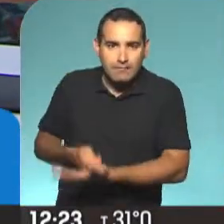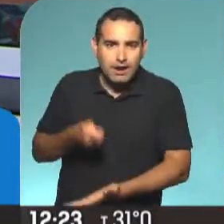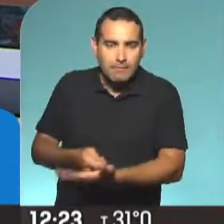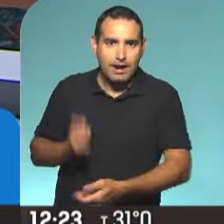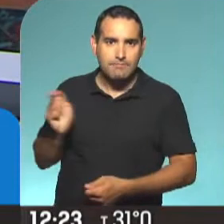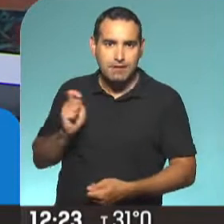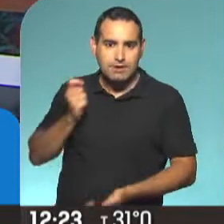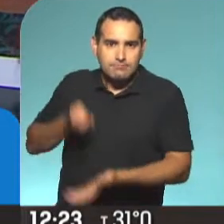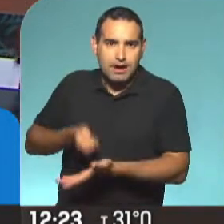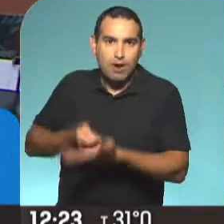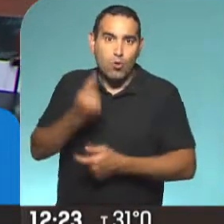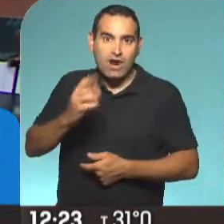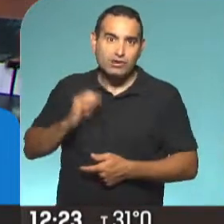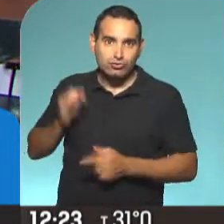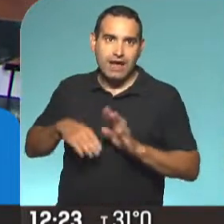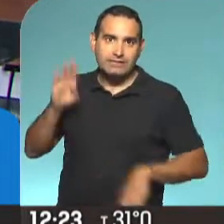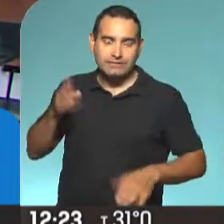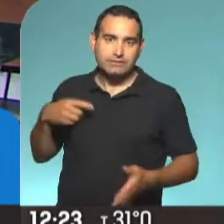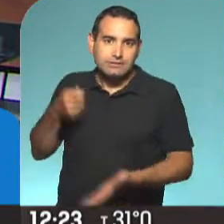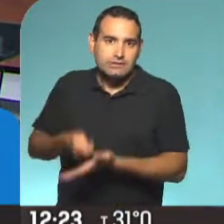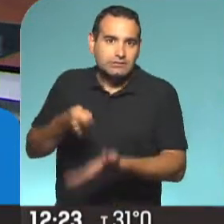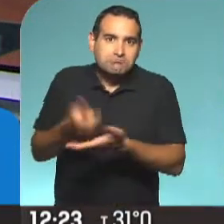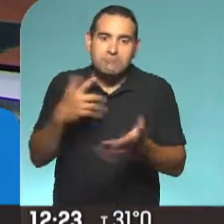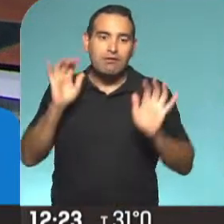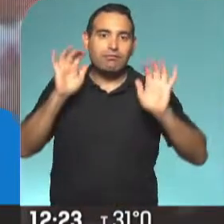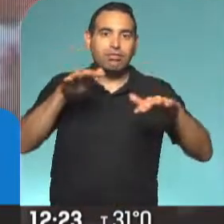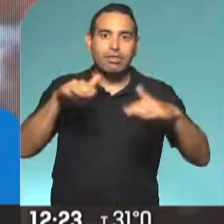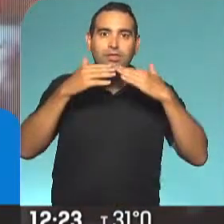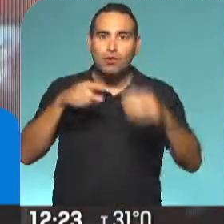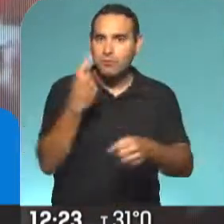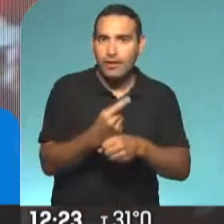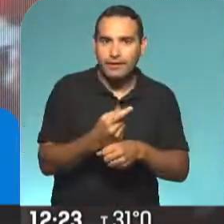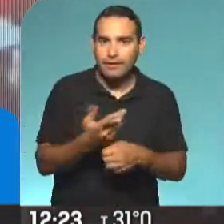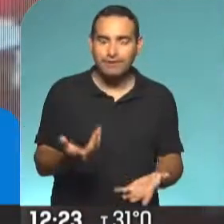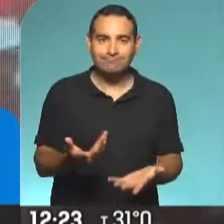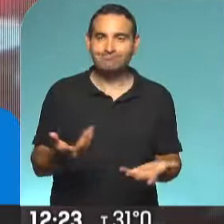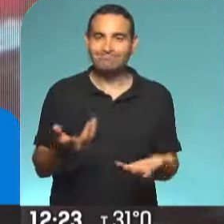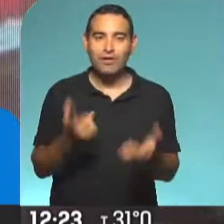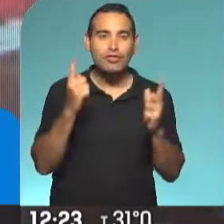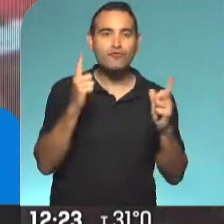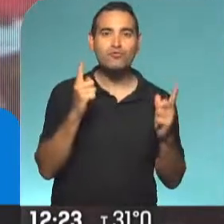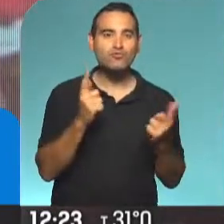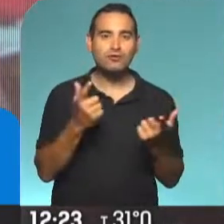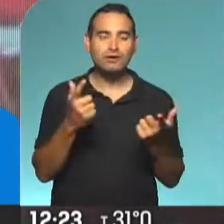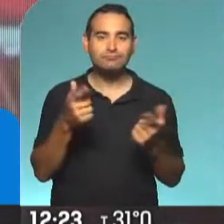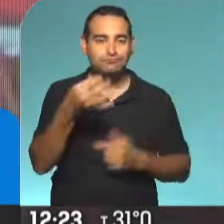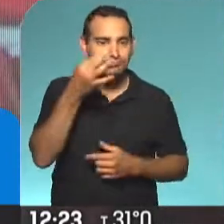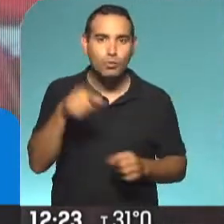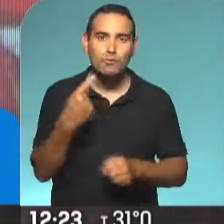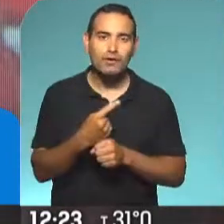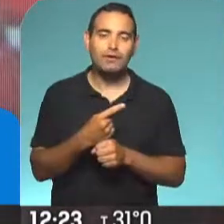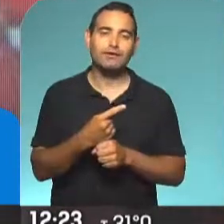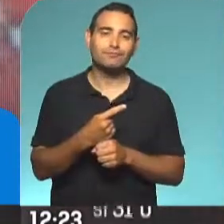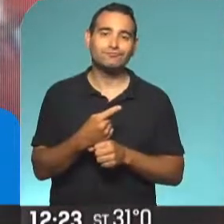paga hace más de un año y no puede disfrutar ni de su platea, ni de su club, ni de ver a su equipo, claro,